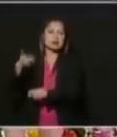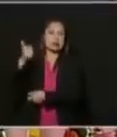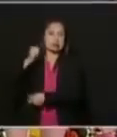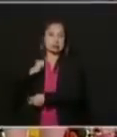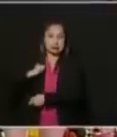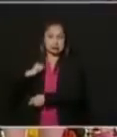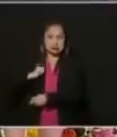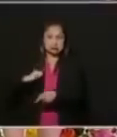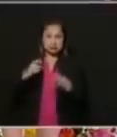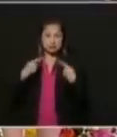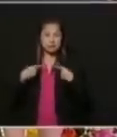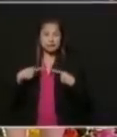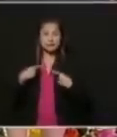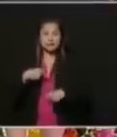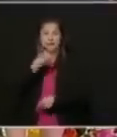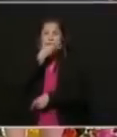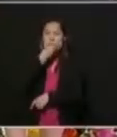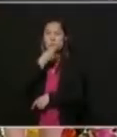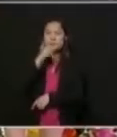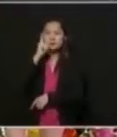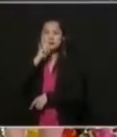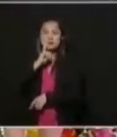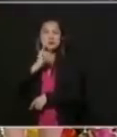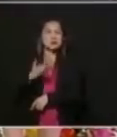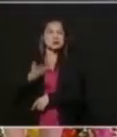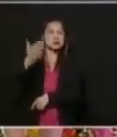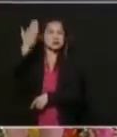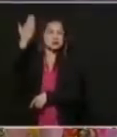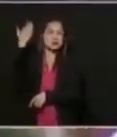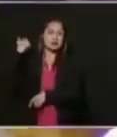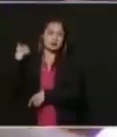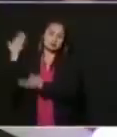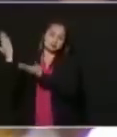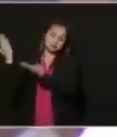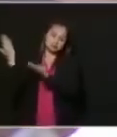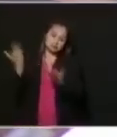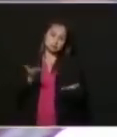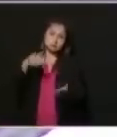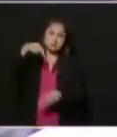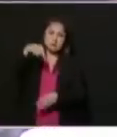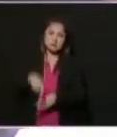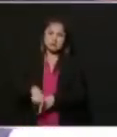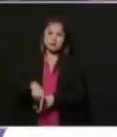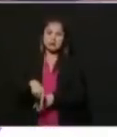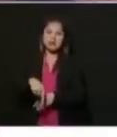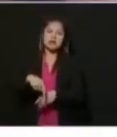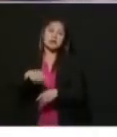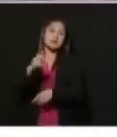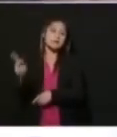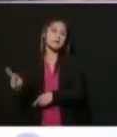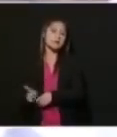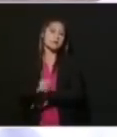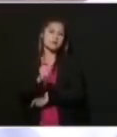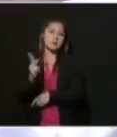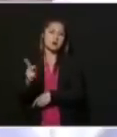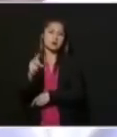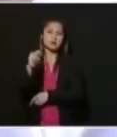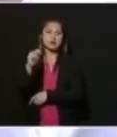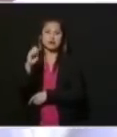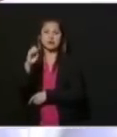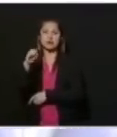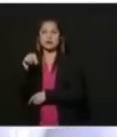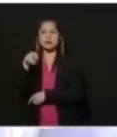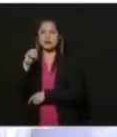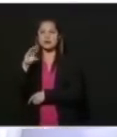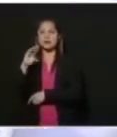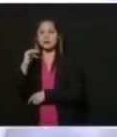que llegaron a este lugar a poblar Tenochtitlan, el primer pueblo